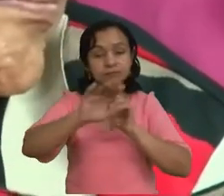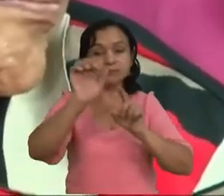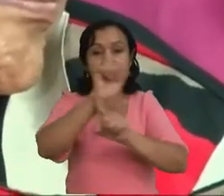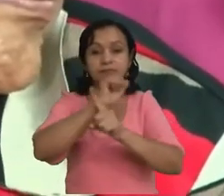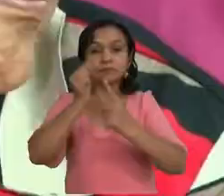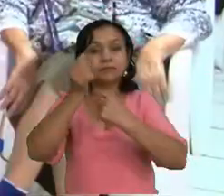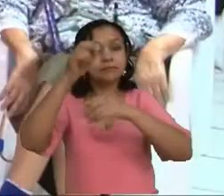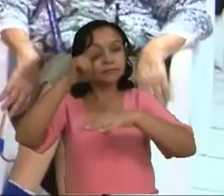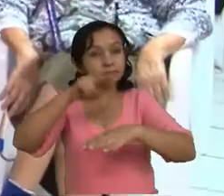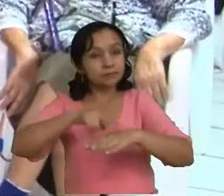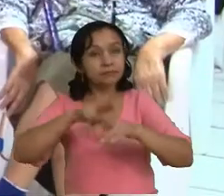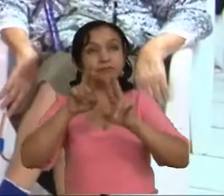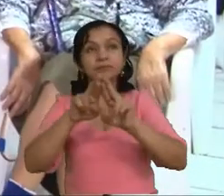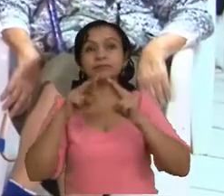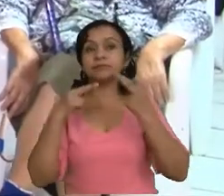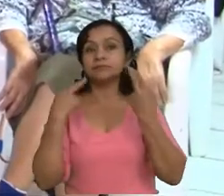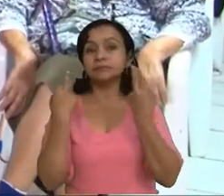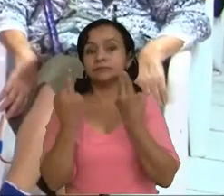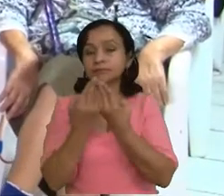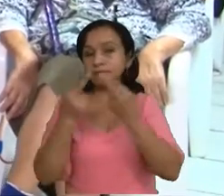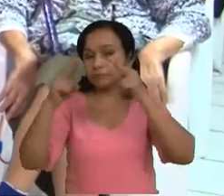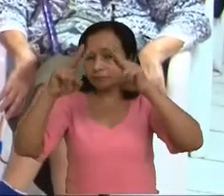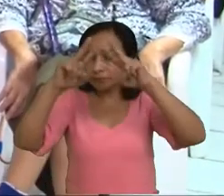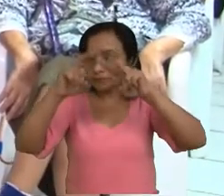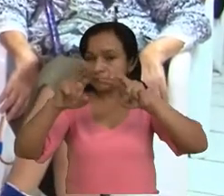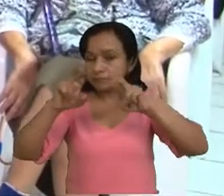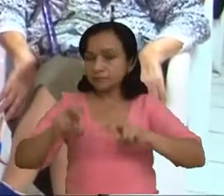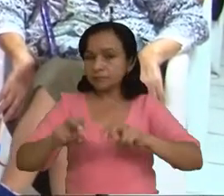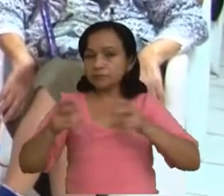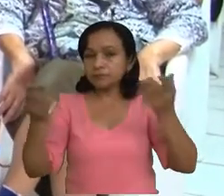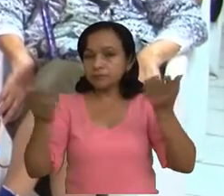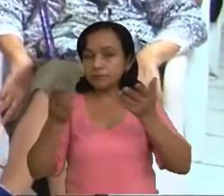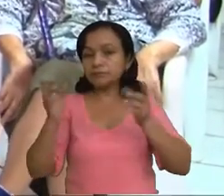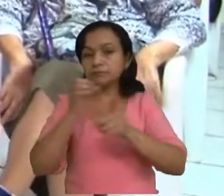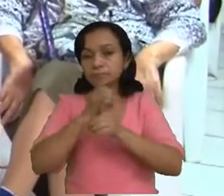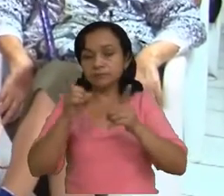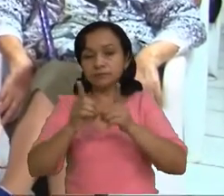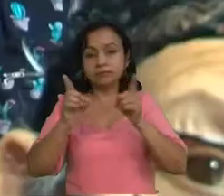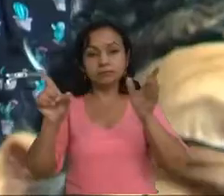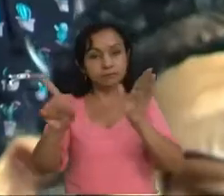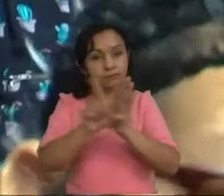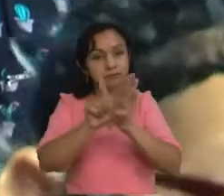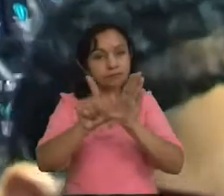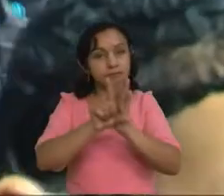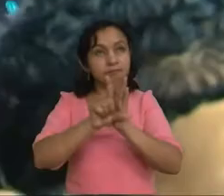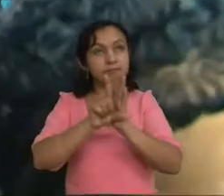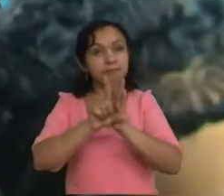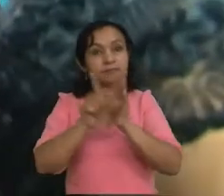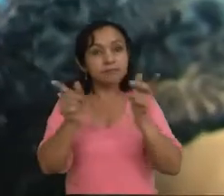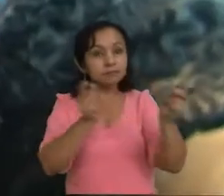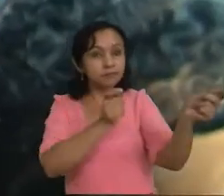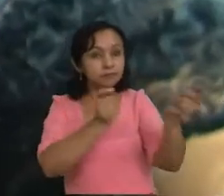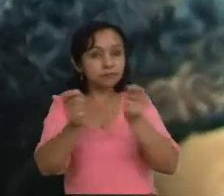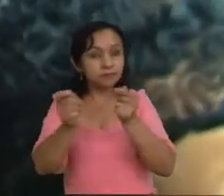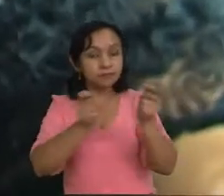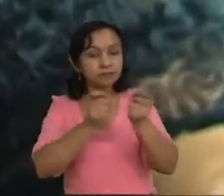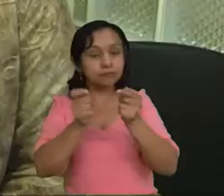Nacional se han reunido para analizar este flagelo y revisar el cumplimiento del marco legislativo que regula esta